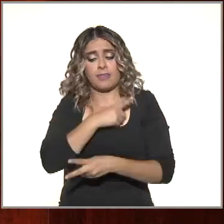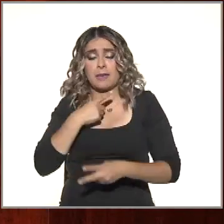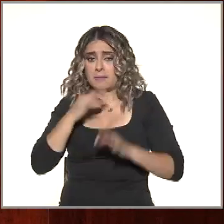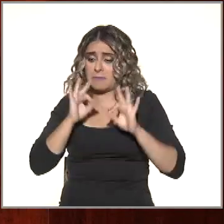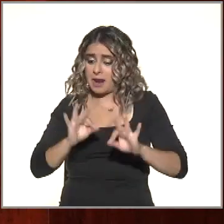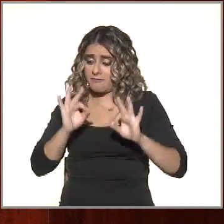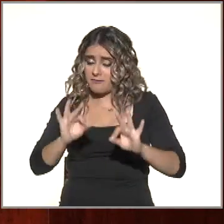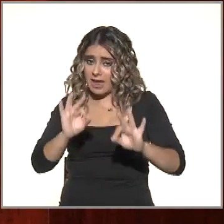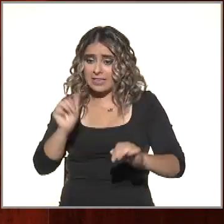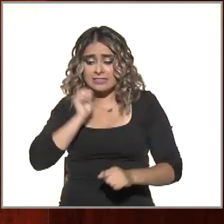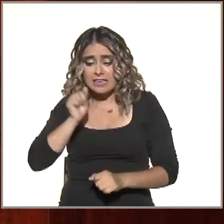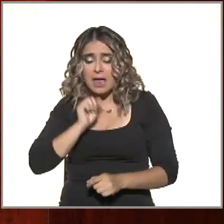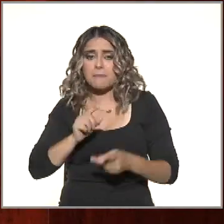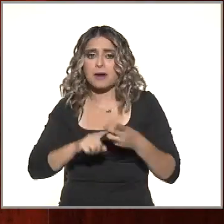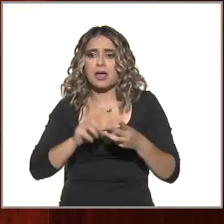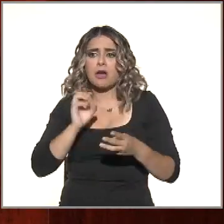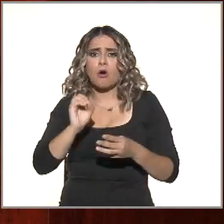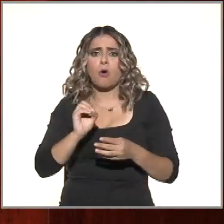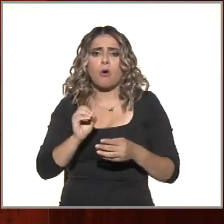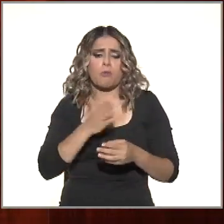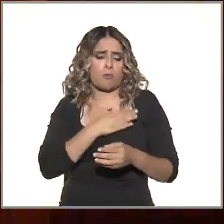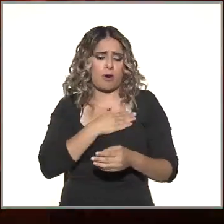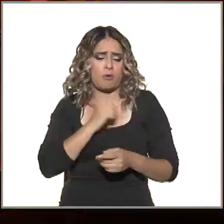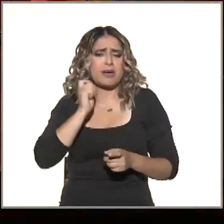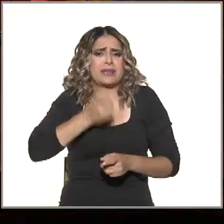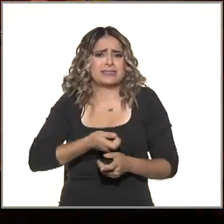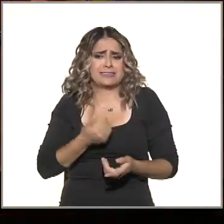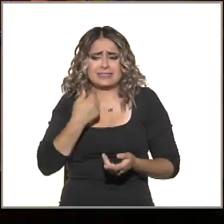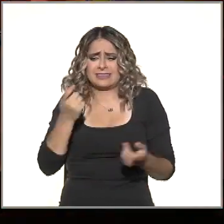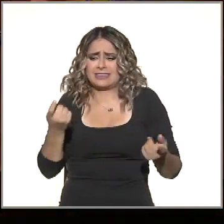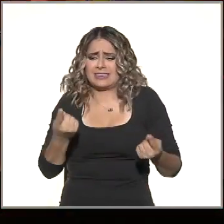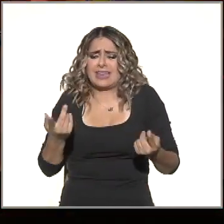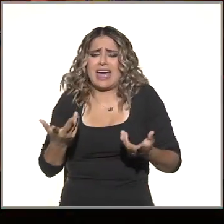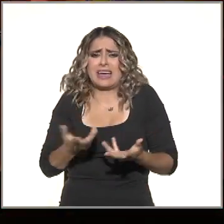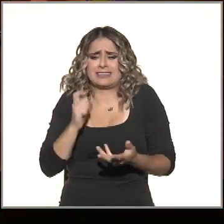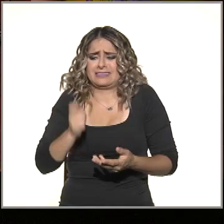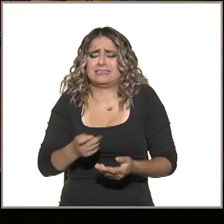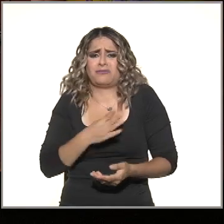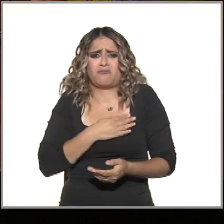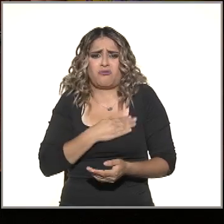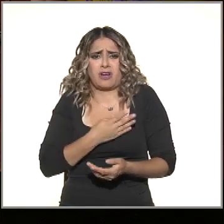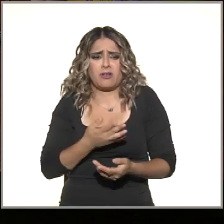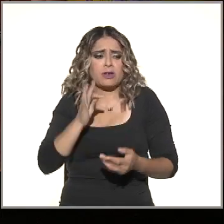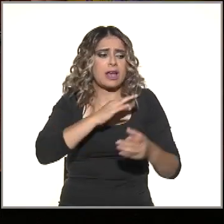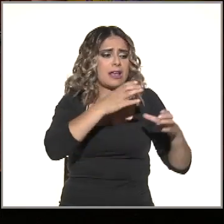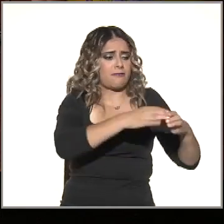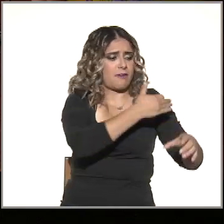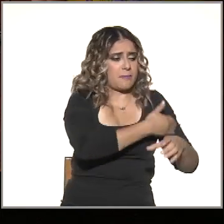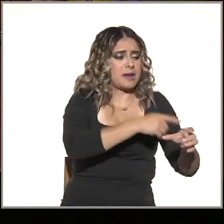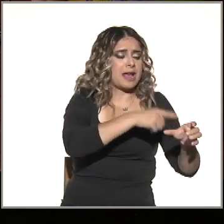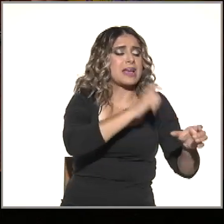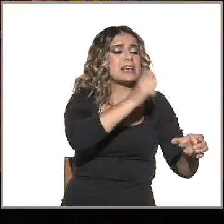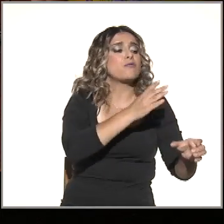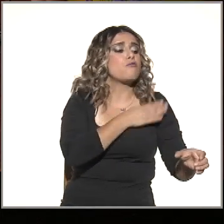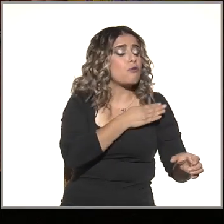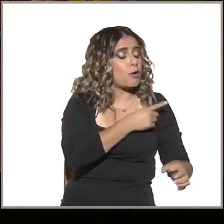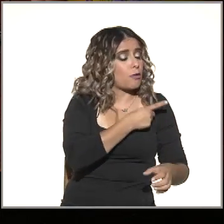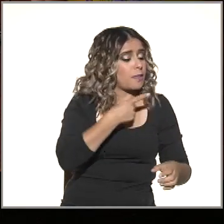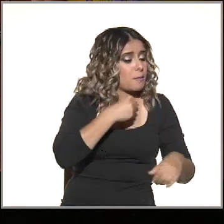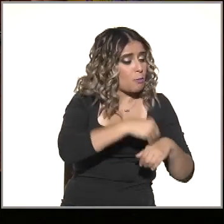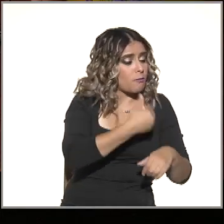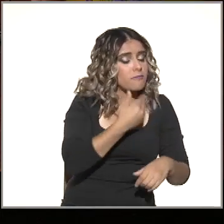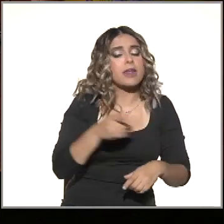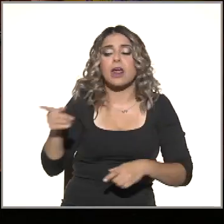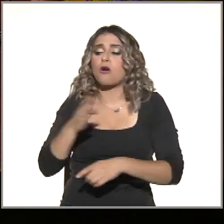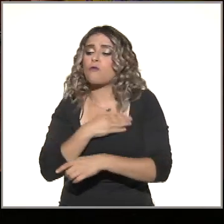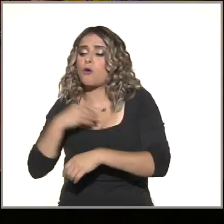¿O significa simplemente...? Es que es muy amplia, o Sí, sea, claro. en ese contexto familiar puede ser una cosa, en el mío puede ser otra, en el Por tuyo supuesto. otra, entonces sí